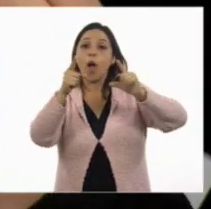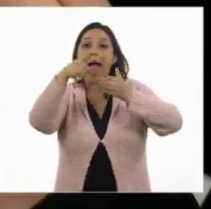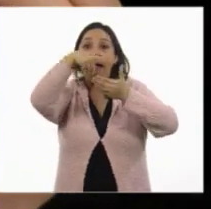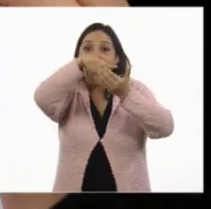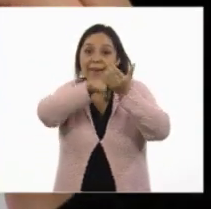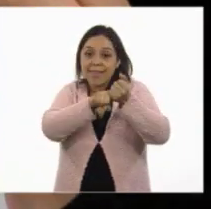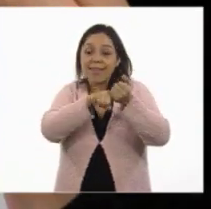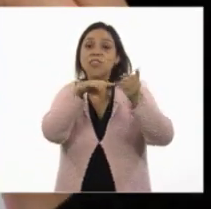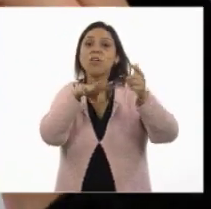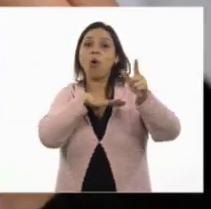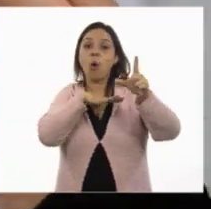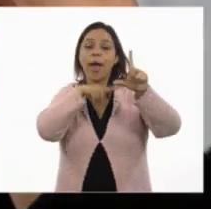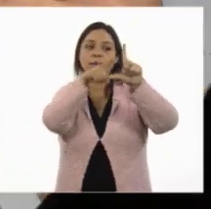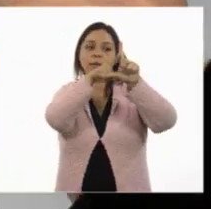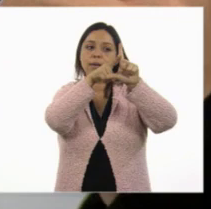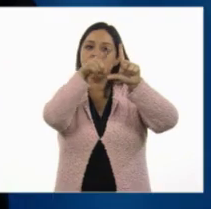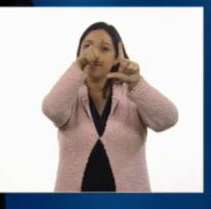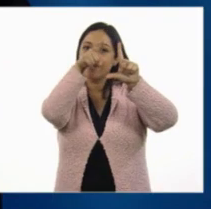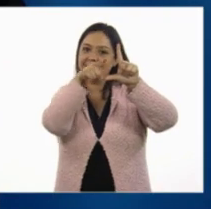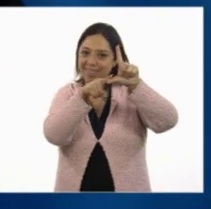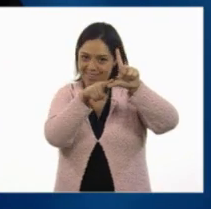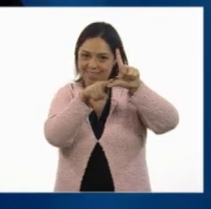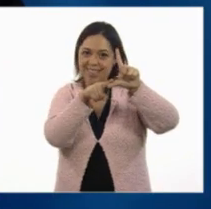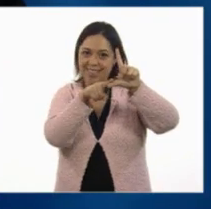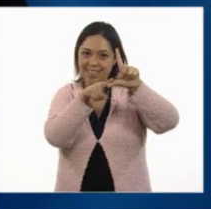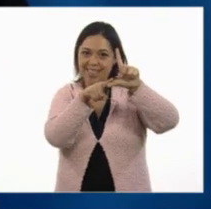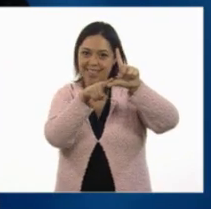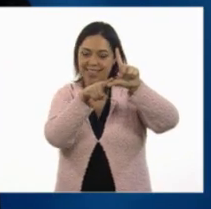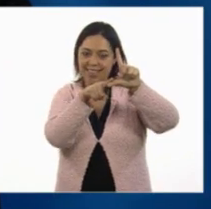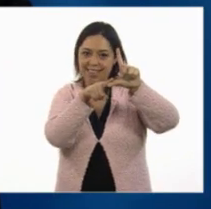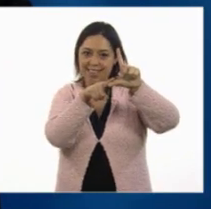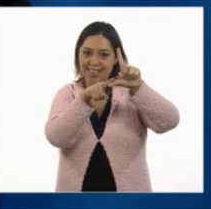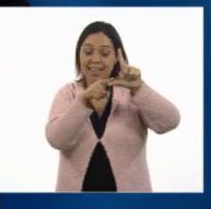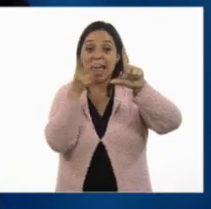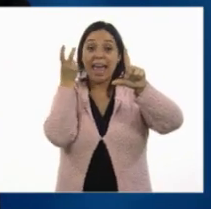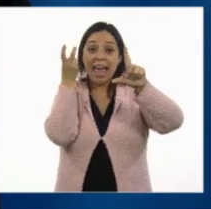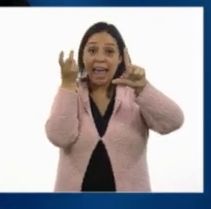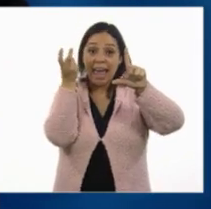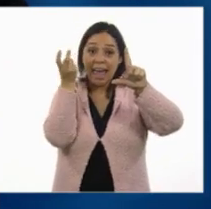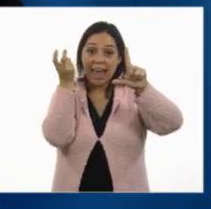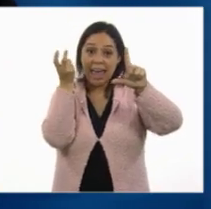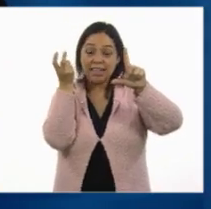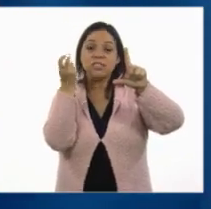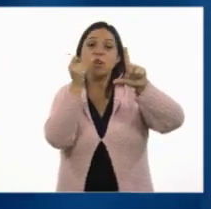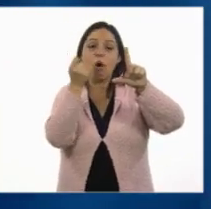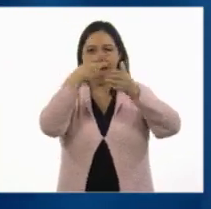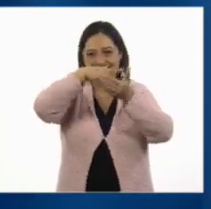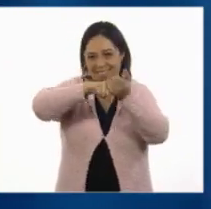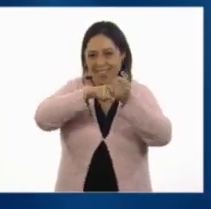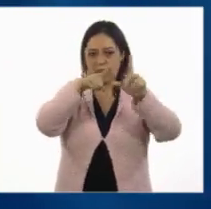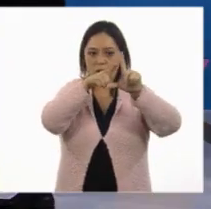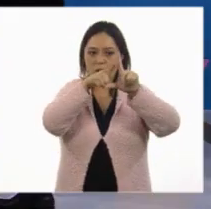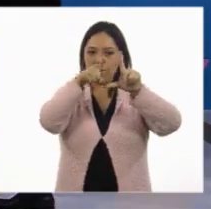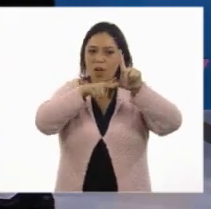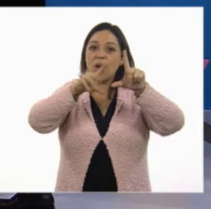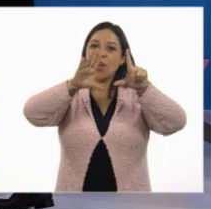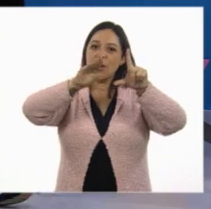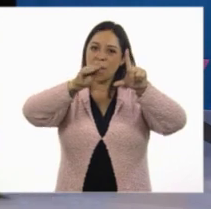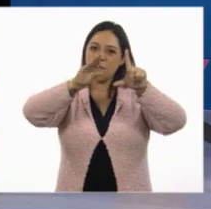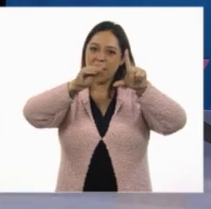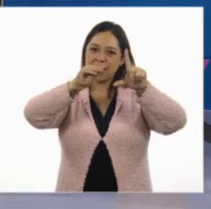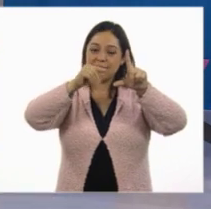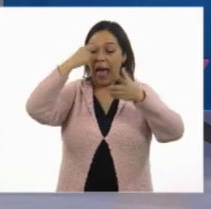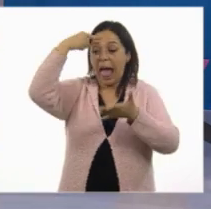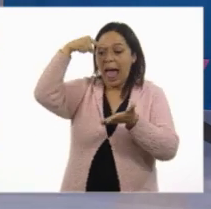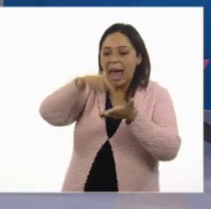lados distintos, pero también es un triángulo rectángulo, quiere decir que tiene un ángulo recto. Creo que lo tengo.